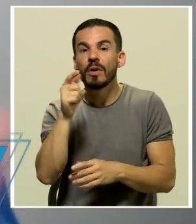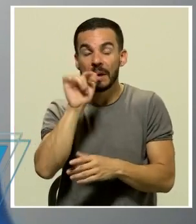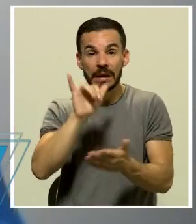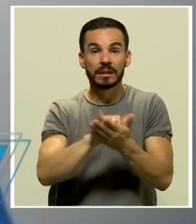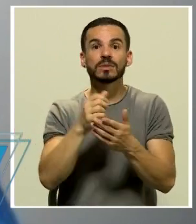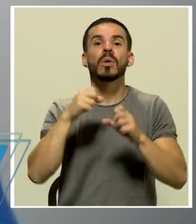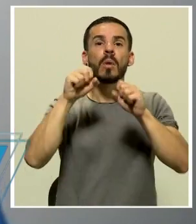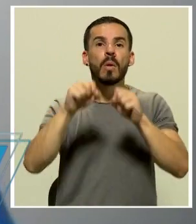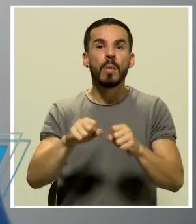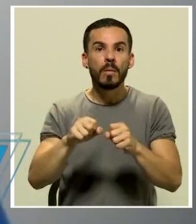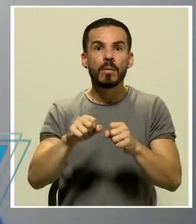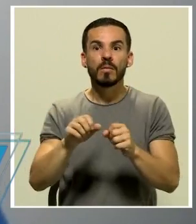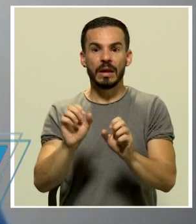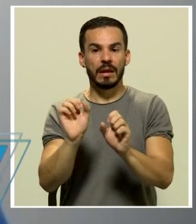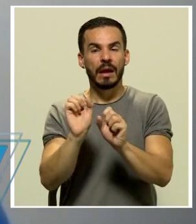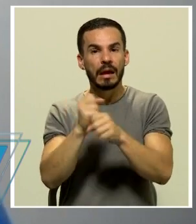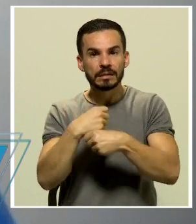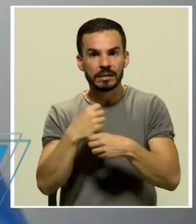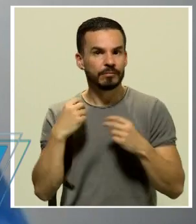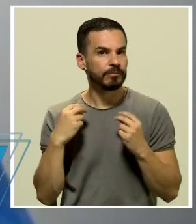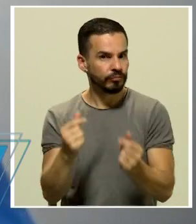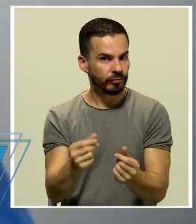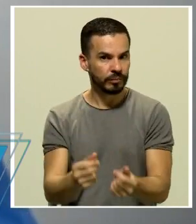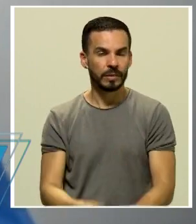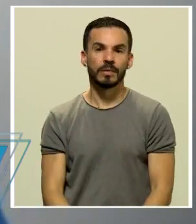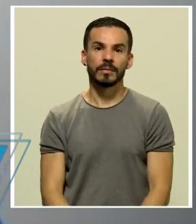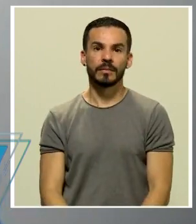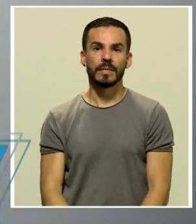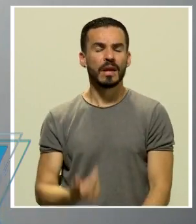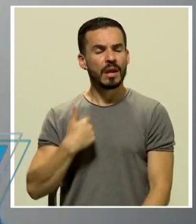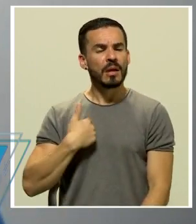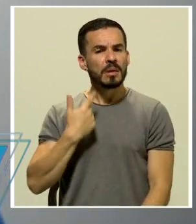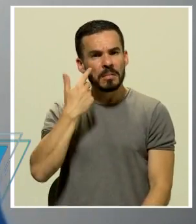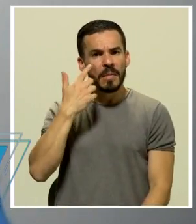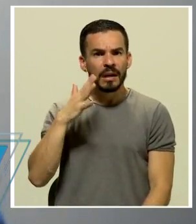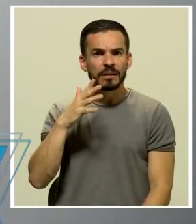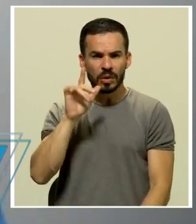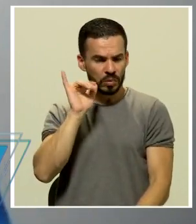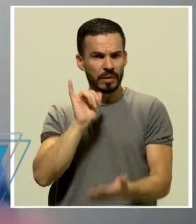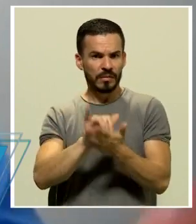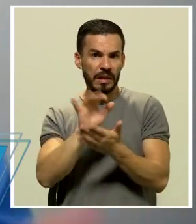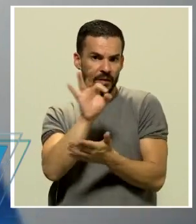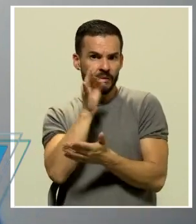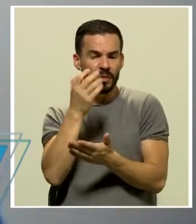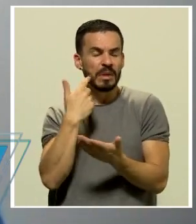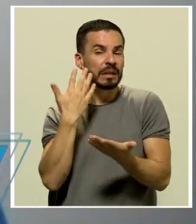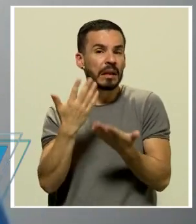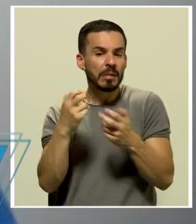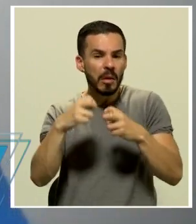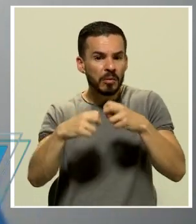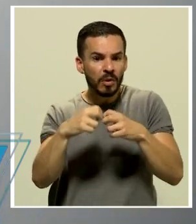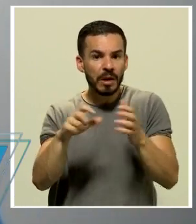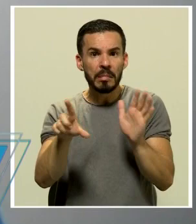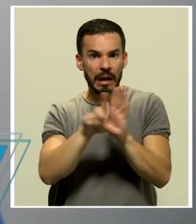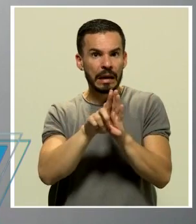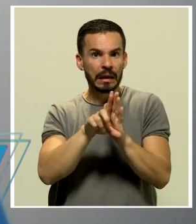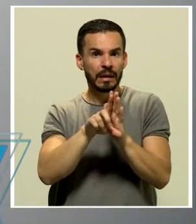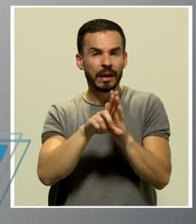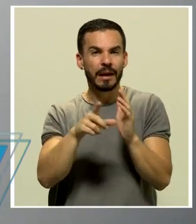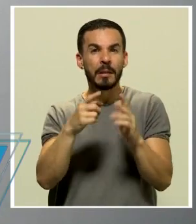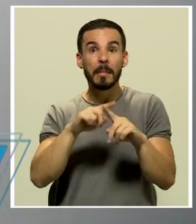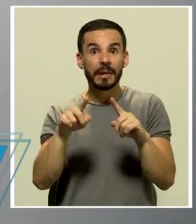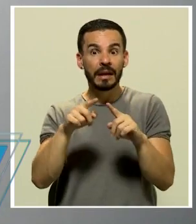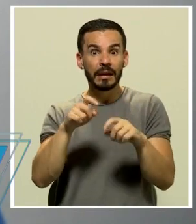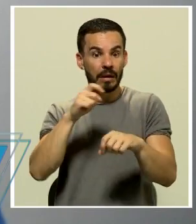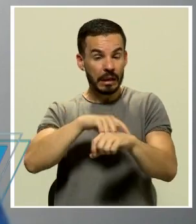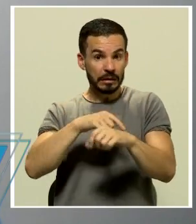pueda ejecutar rápidamente. Y a mí me parece que una es esa, ¿verdad? Habrá problemas legales, pero en tiempos